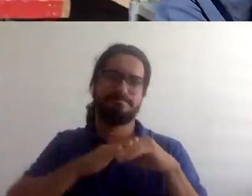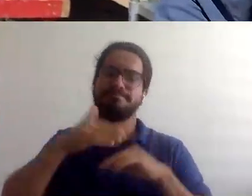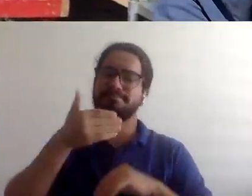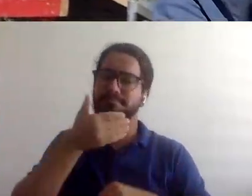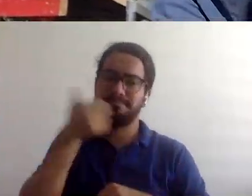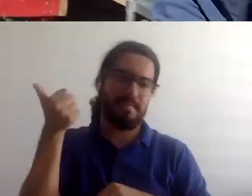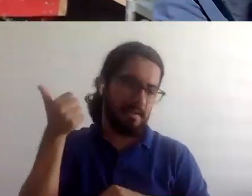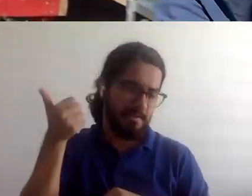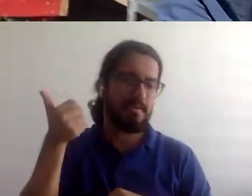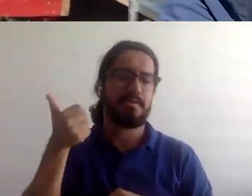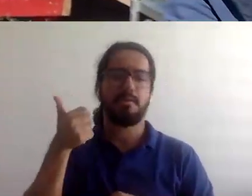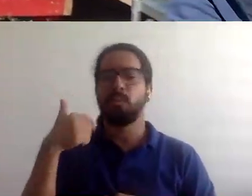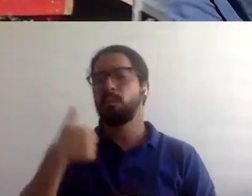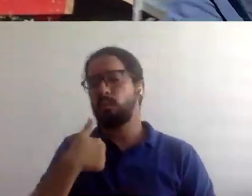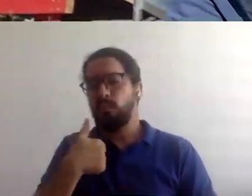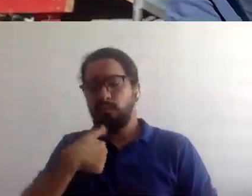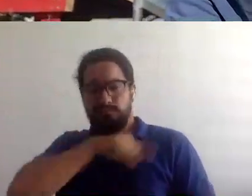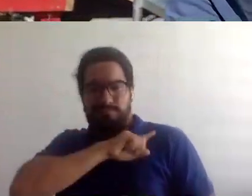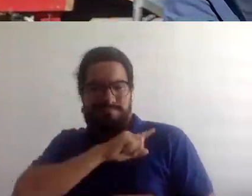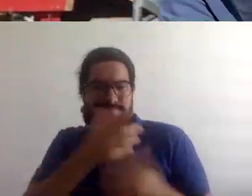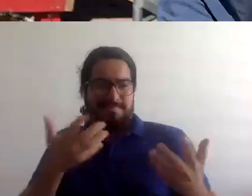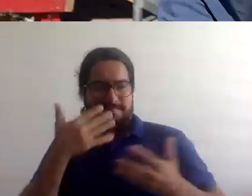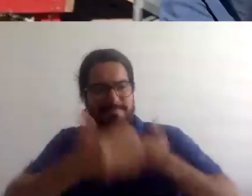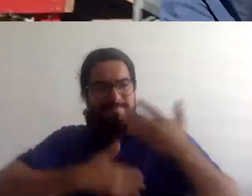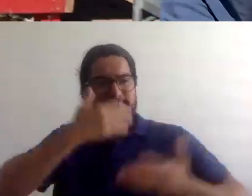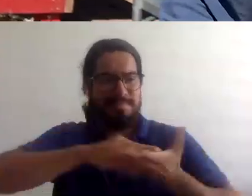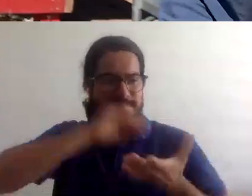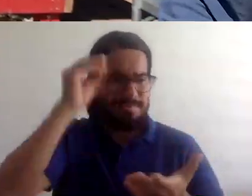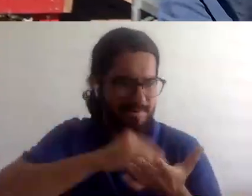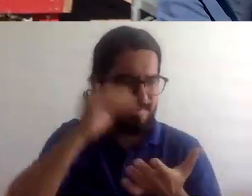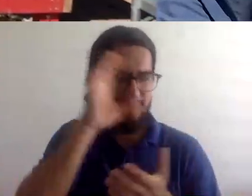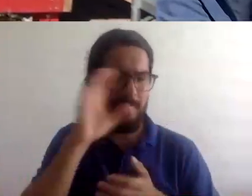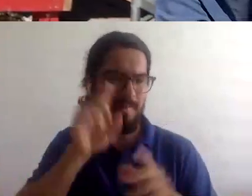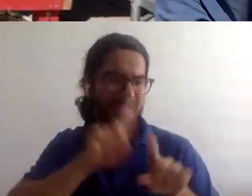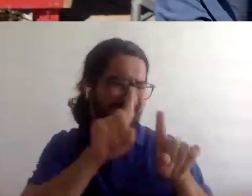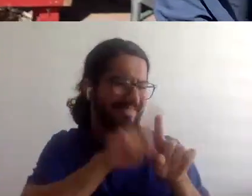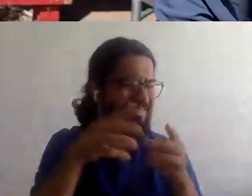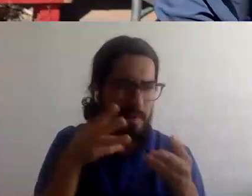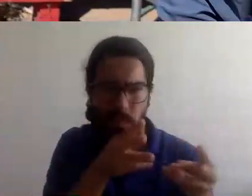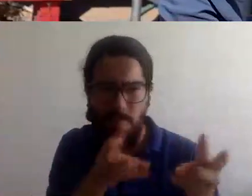ido aprendiendo y hemos ido buscando también diferentes formas